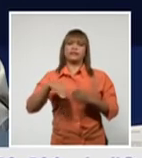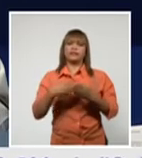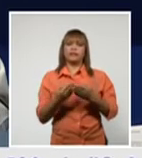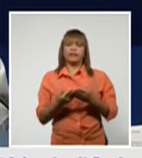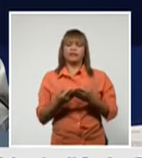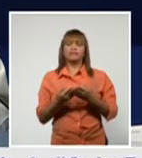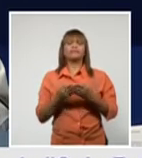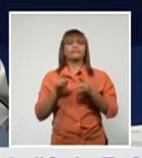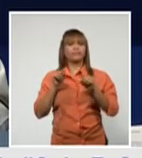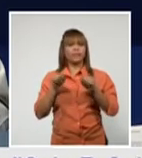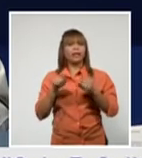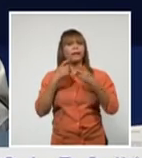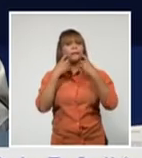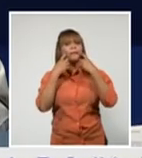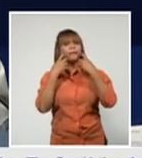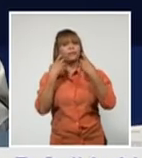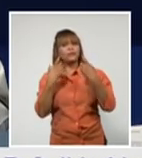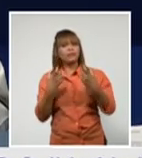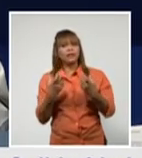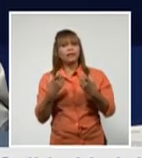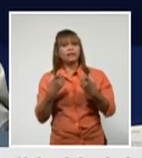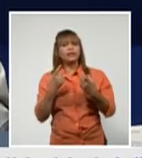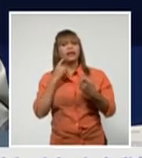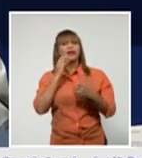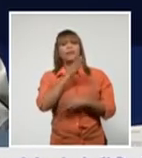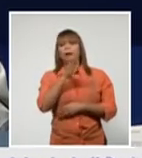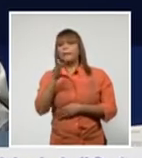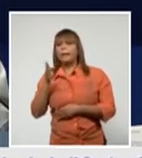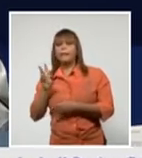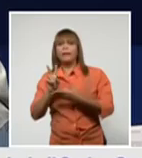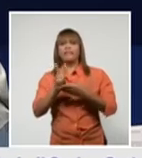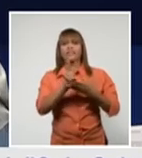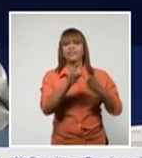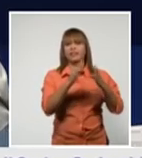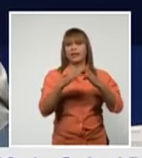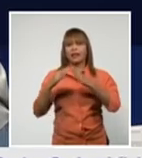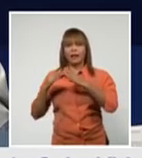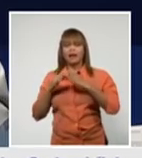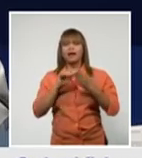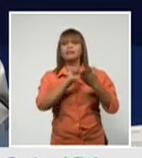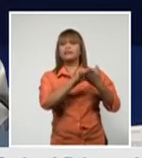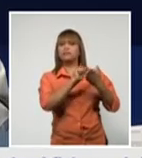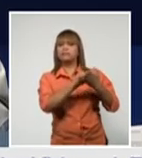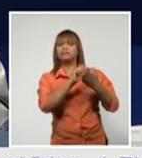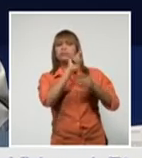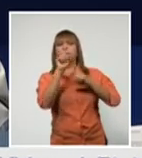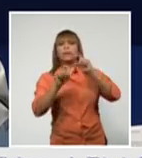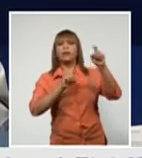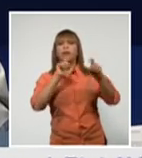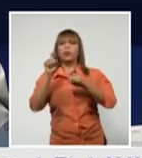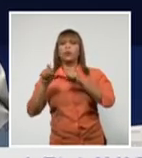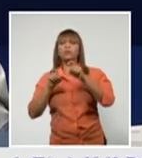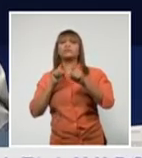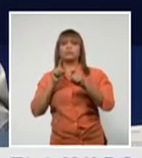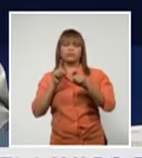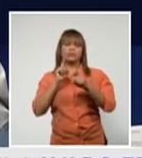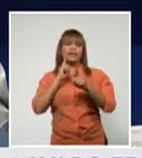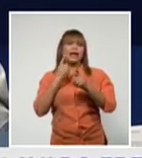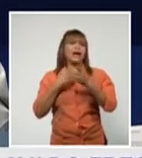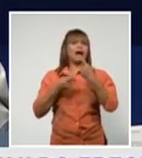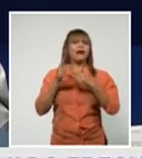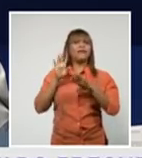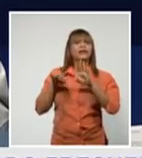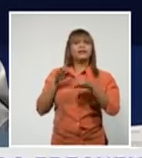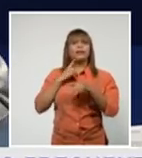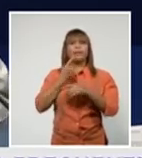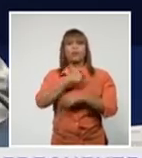importante los pesquisajes que se hacen, los estudios poblacionales, incluso en poblaciones que no han